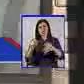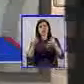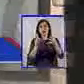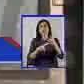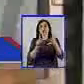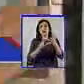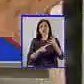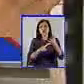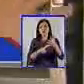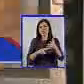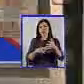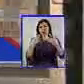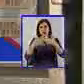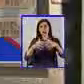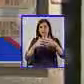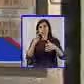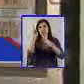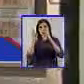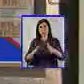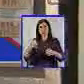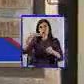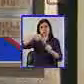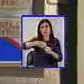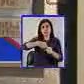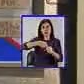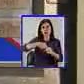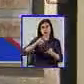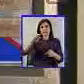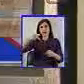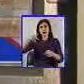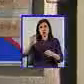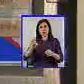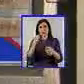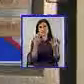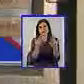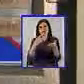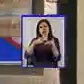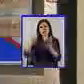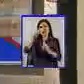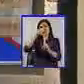Social y la Refinadora Costarricense de Petróleo. Se espera que el pago del